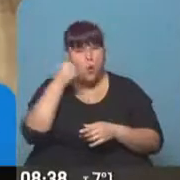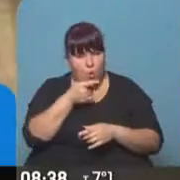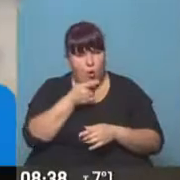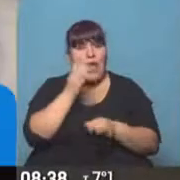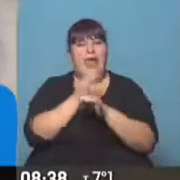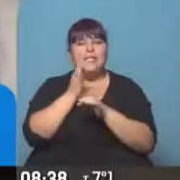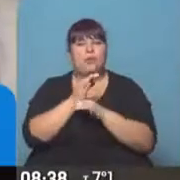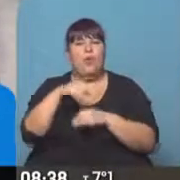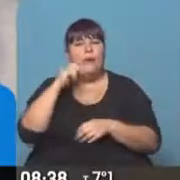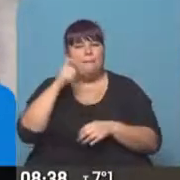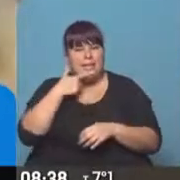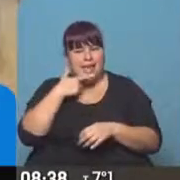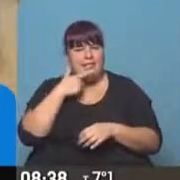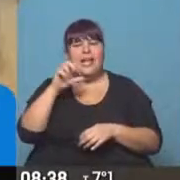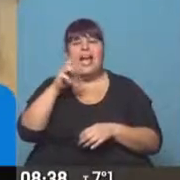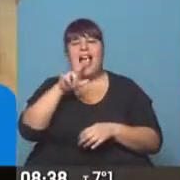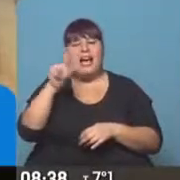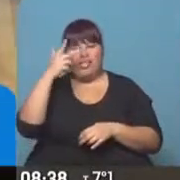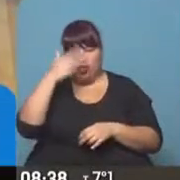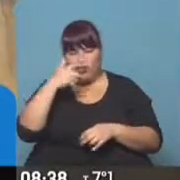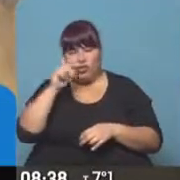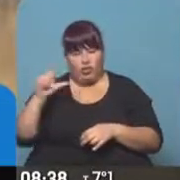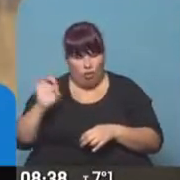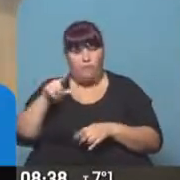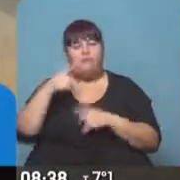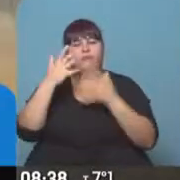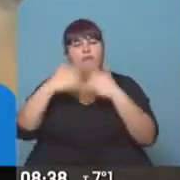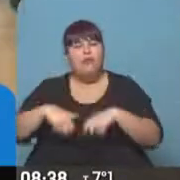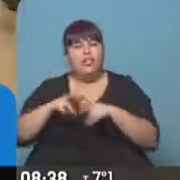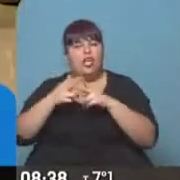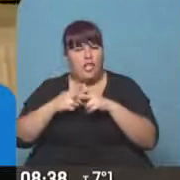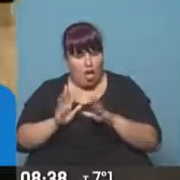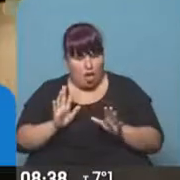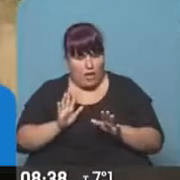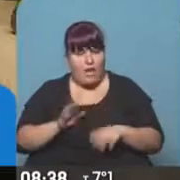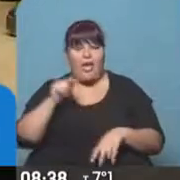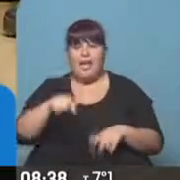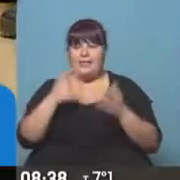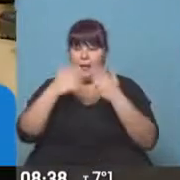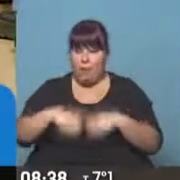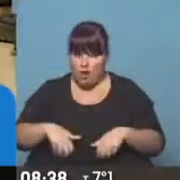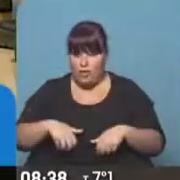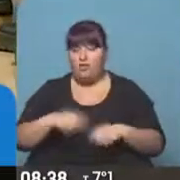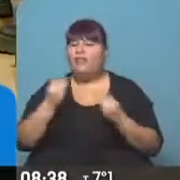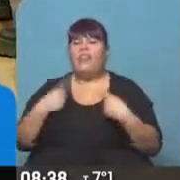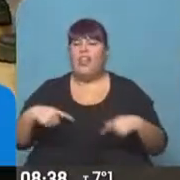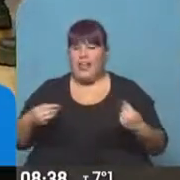de la Escuela de Minas Horacio Carrillo, que desarrollaron proyectos tecnológicos. Este proyecto trata